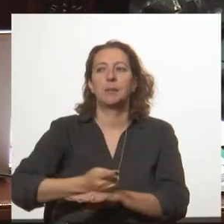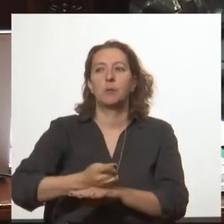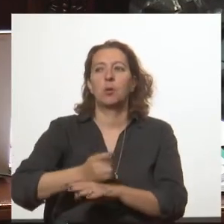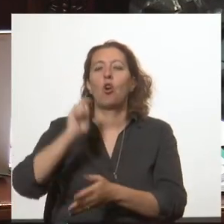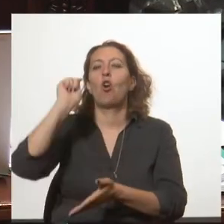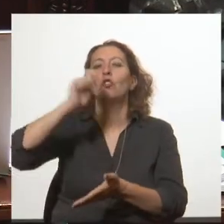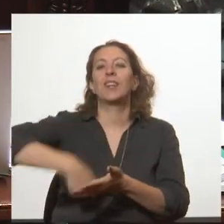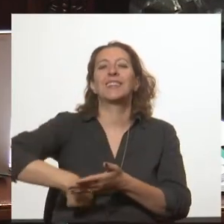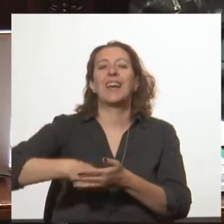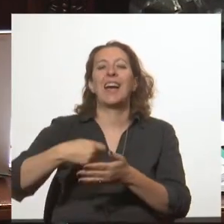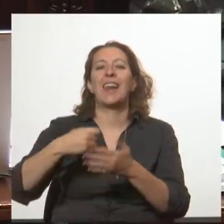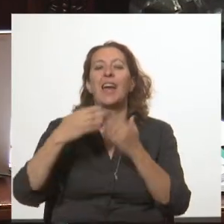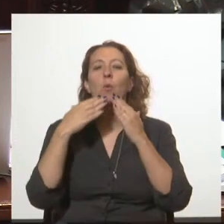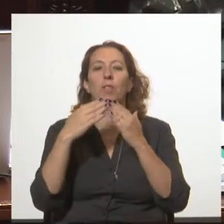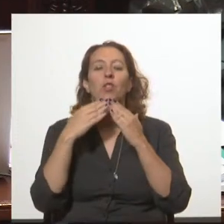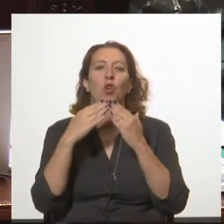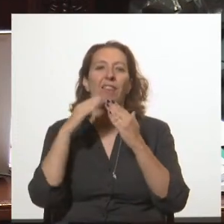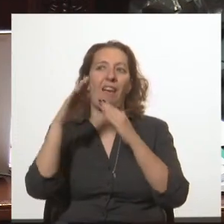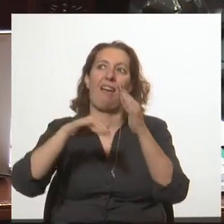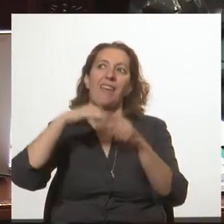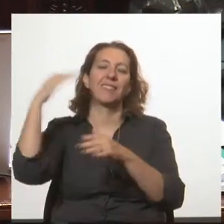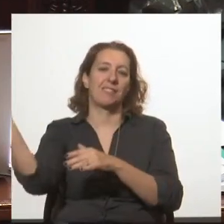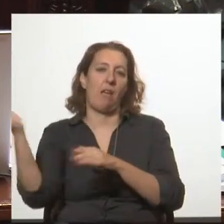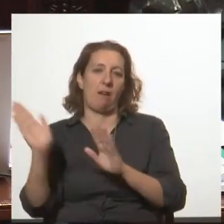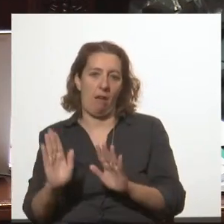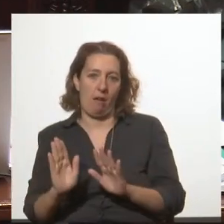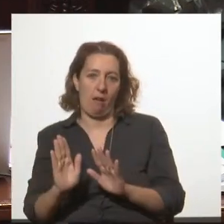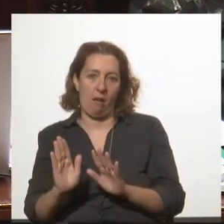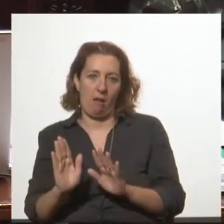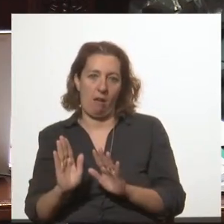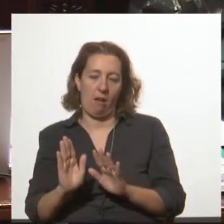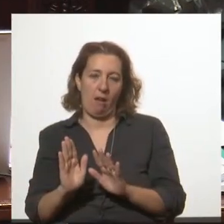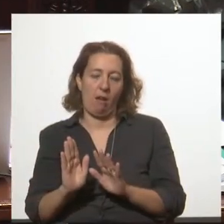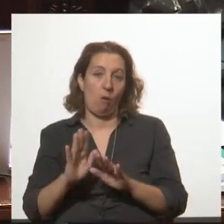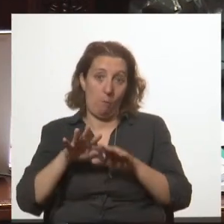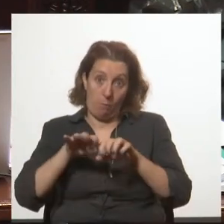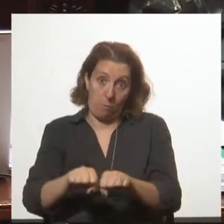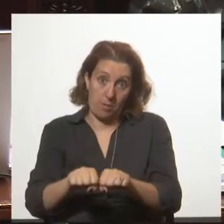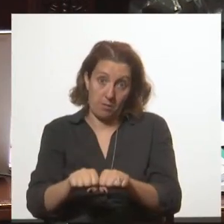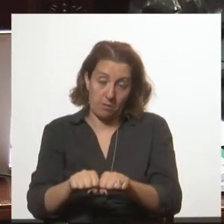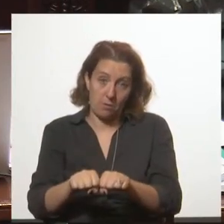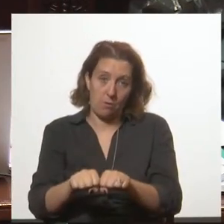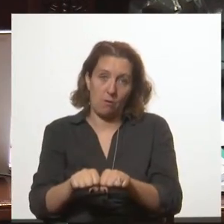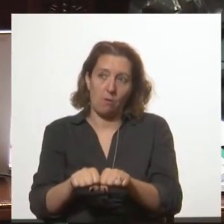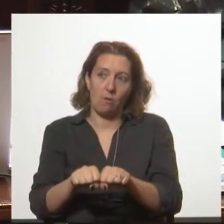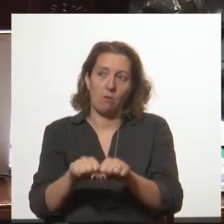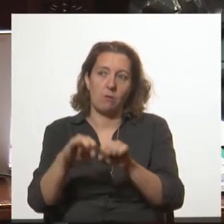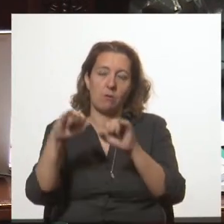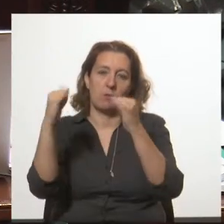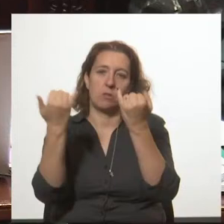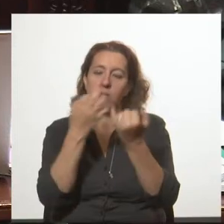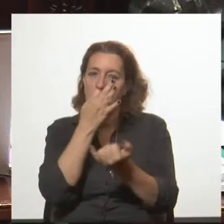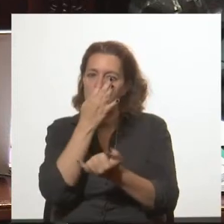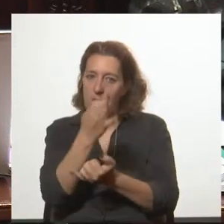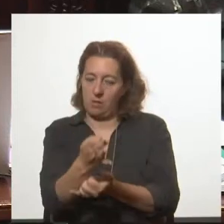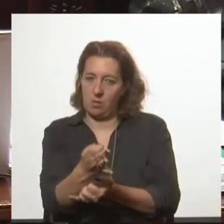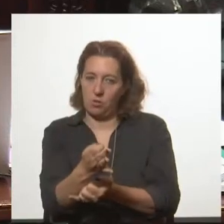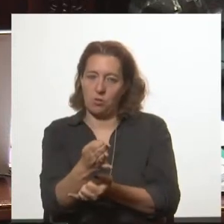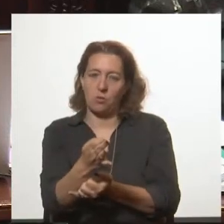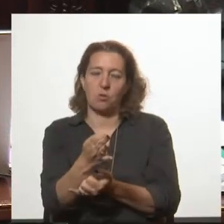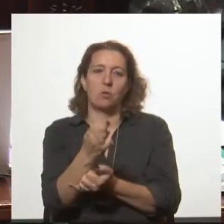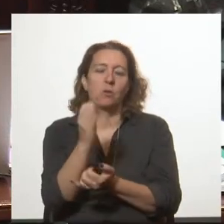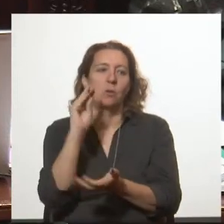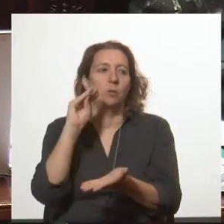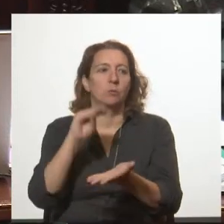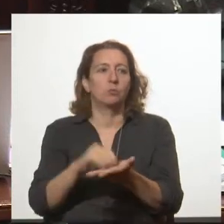externa que por supuesto era un compromiso ya ha dicho y establecido